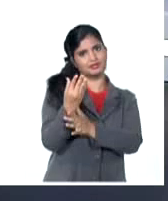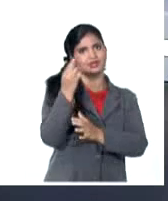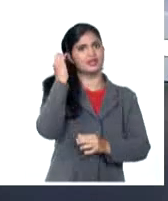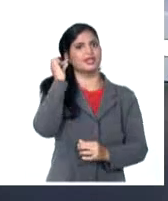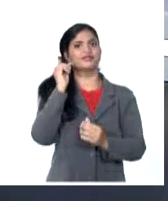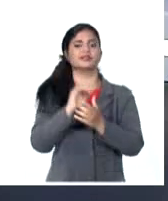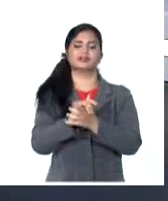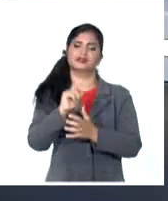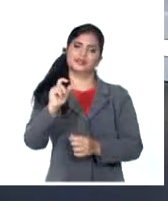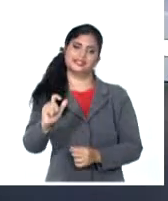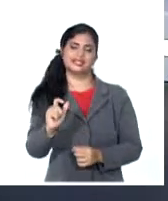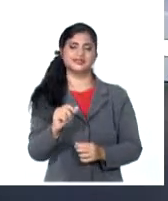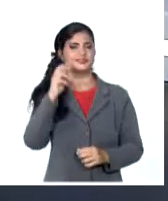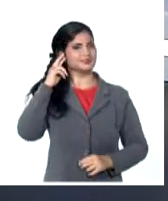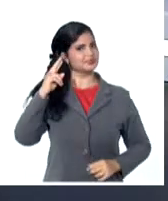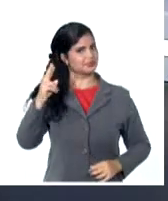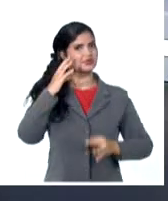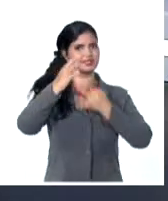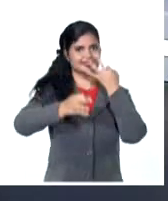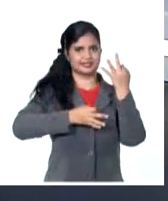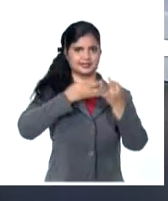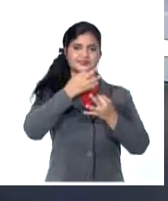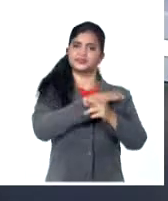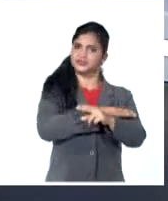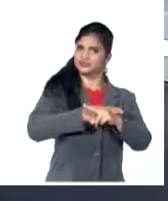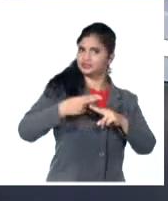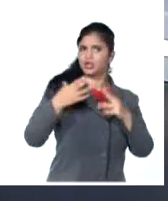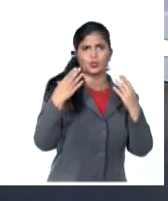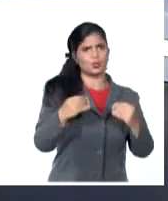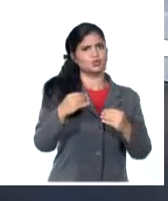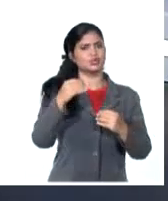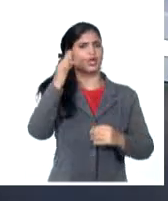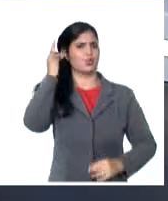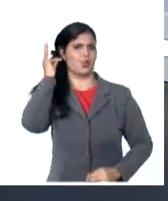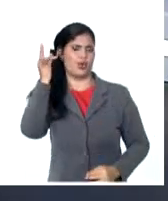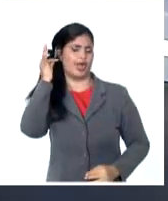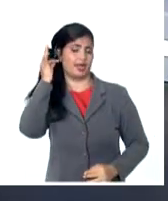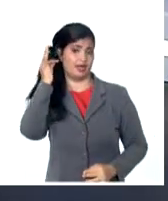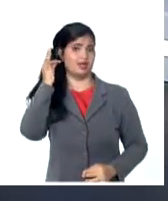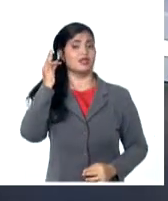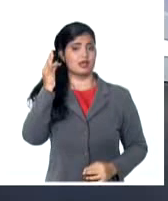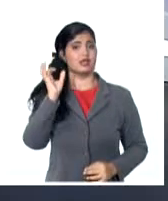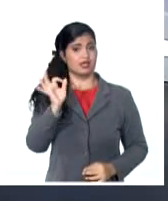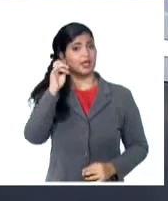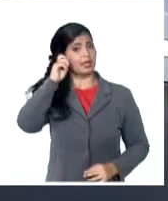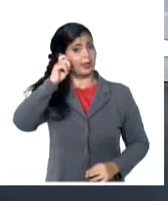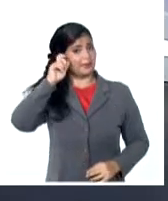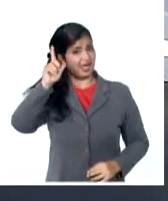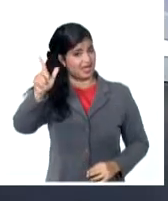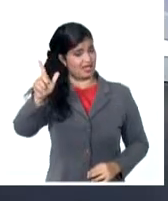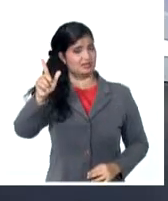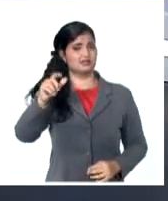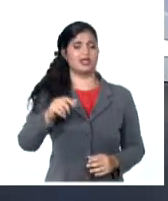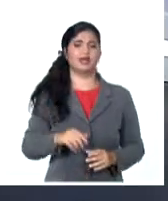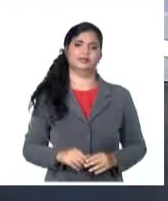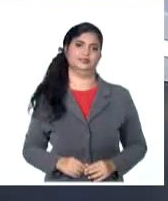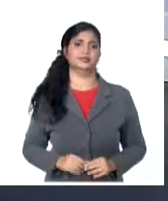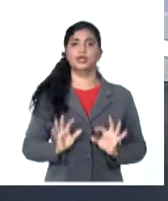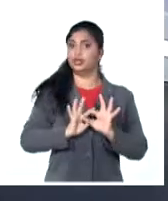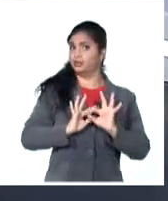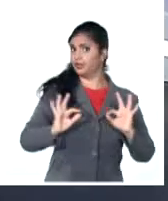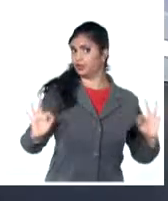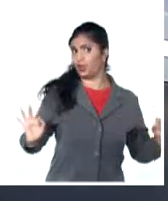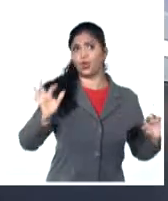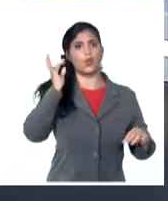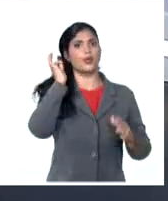no podía faltar el homenaje a creadoras cubanas, sobre todo si se trata de figuras como Nancy Morejón y como